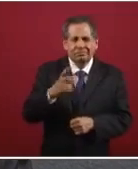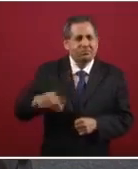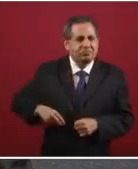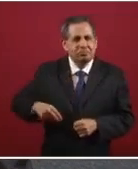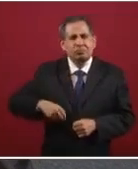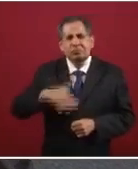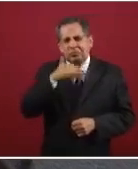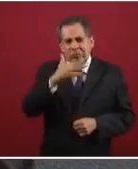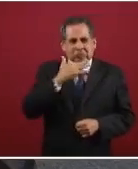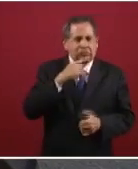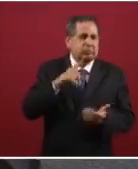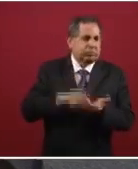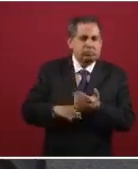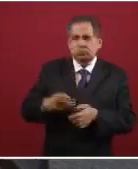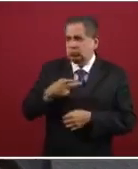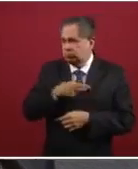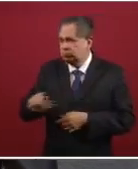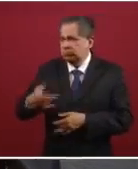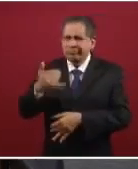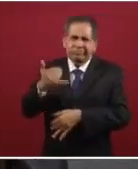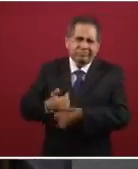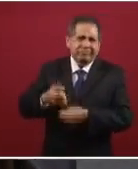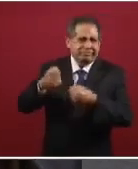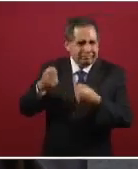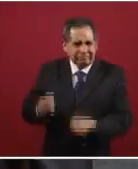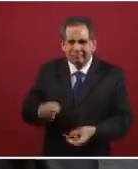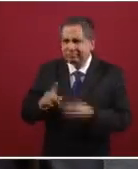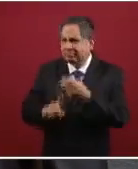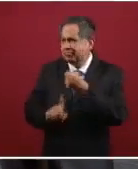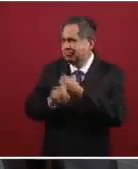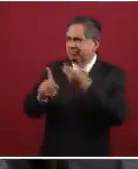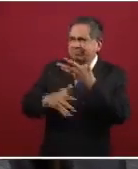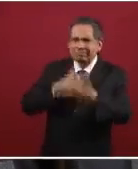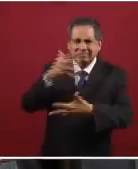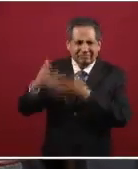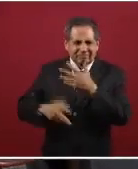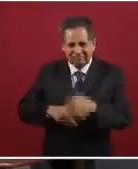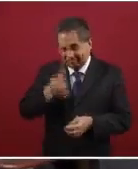la pobreza, de la inseguridad, de la violencia,